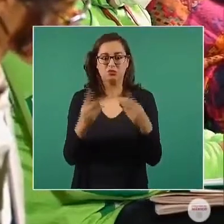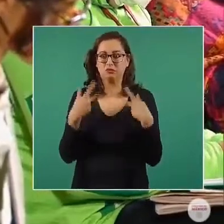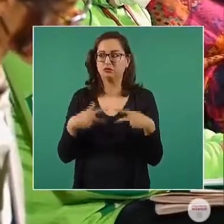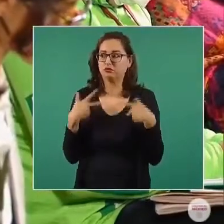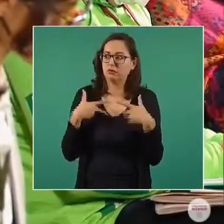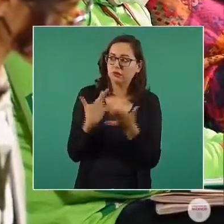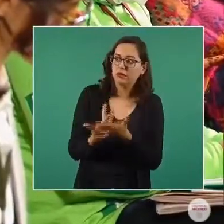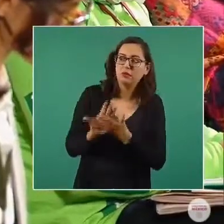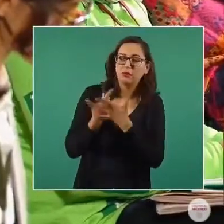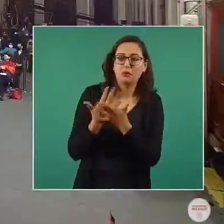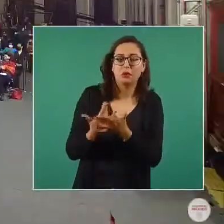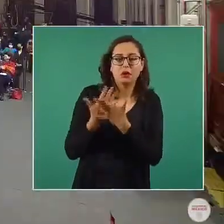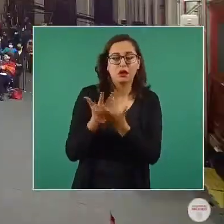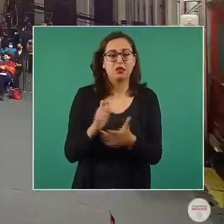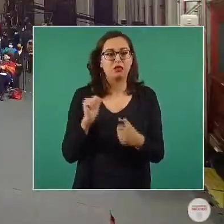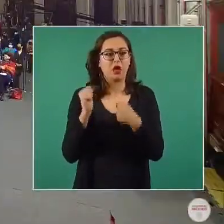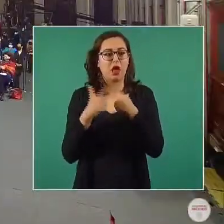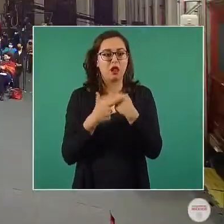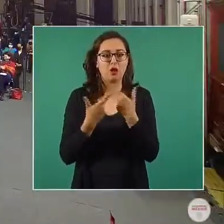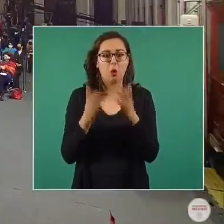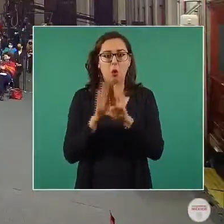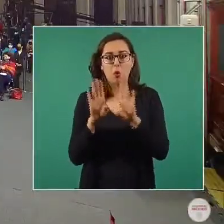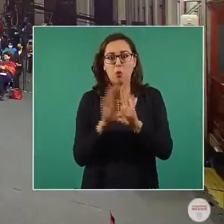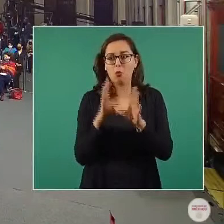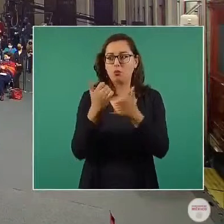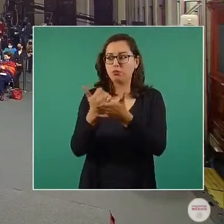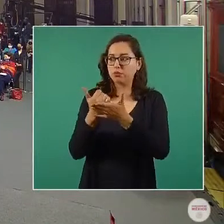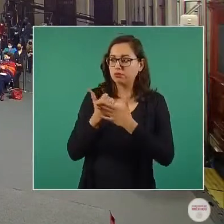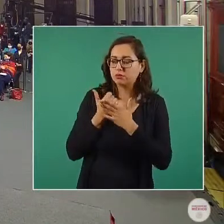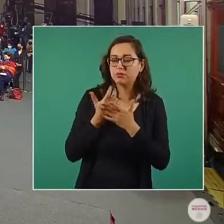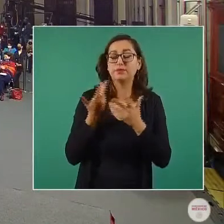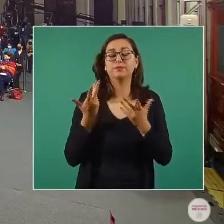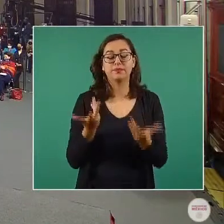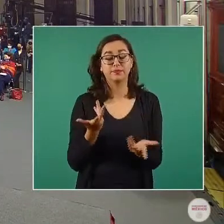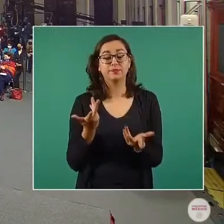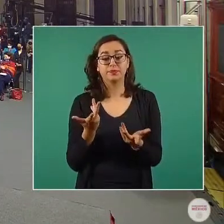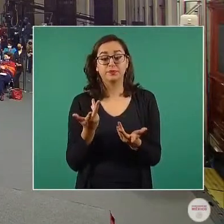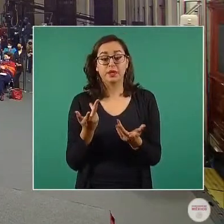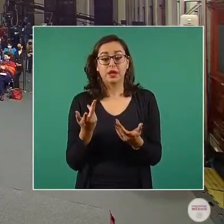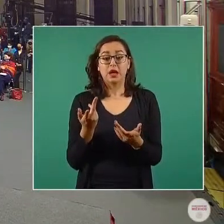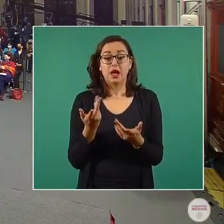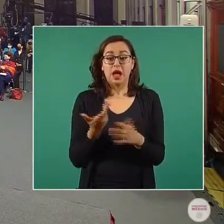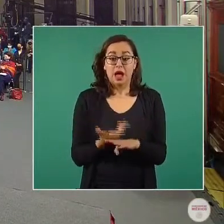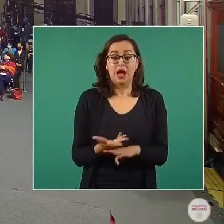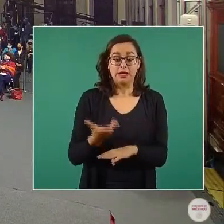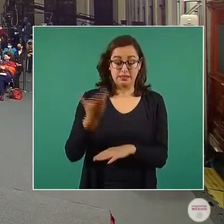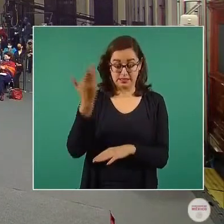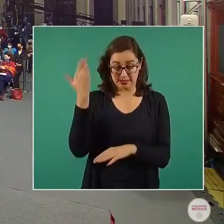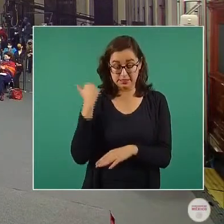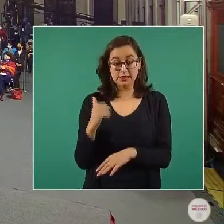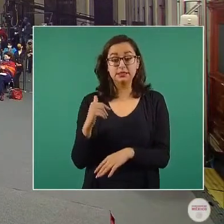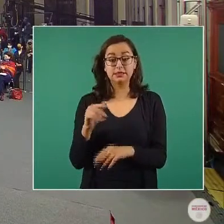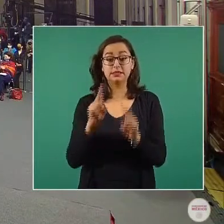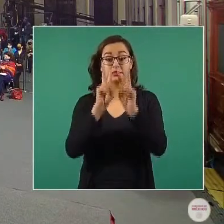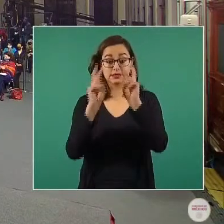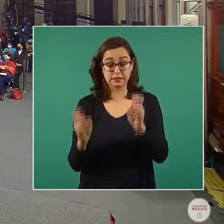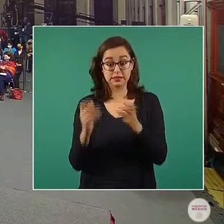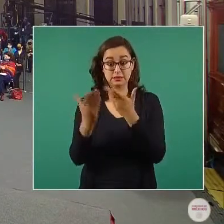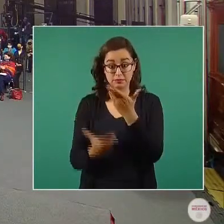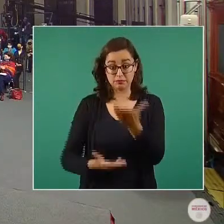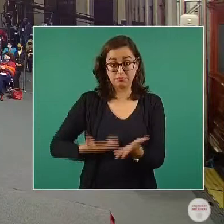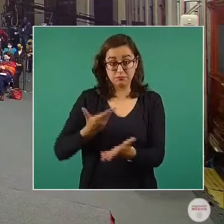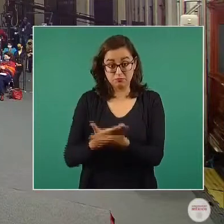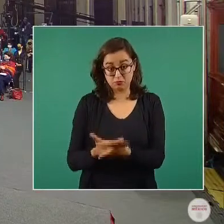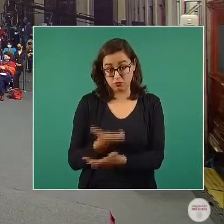no tienen pues el acceso a ella. En la ocasión anterior, cuando le planteé justamente este caso,